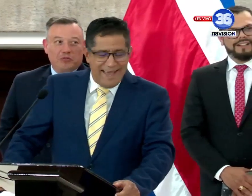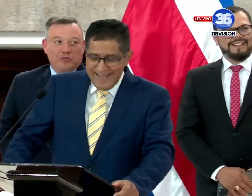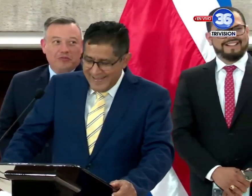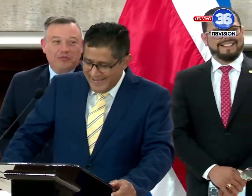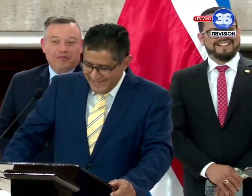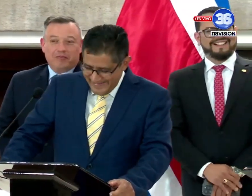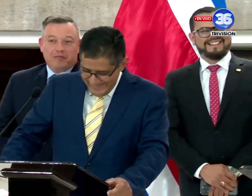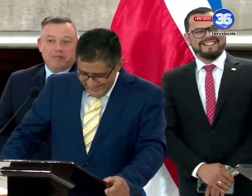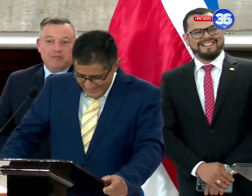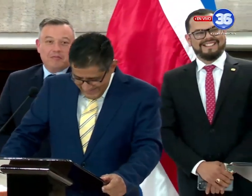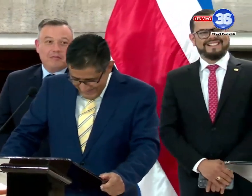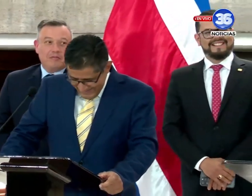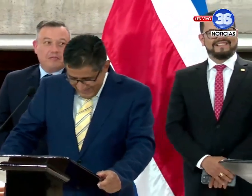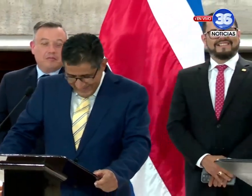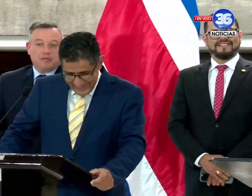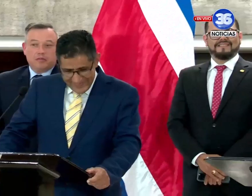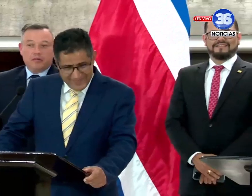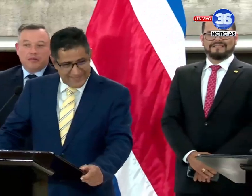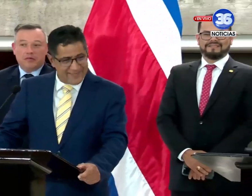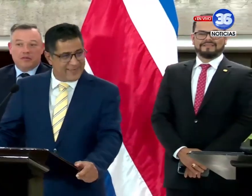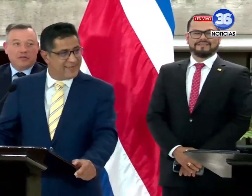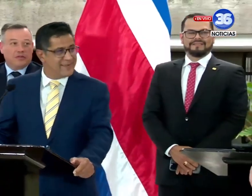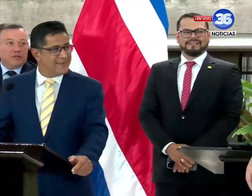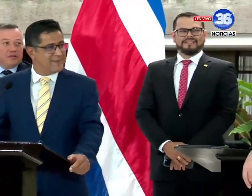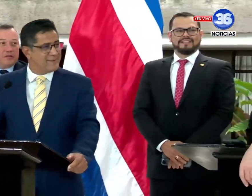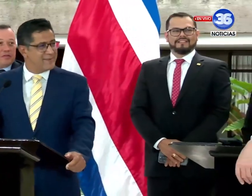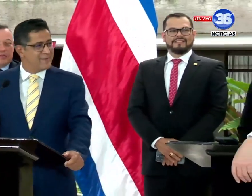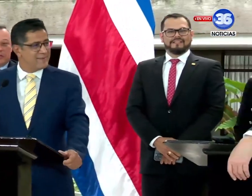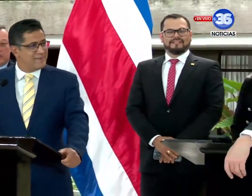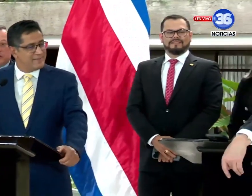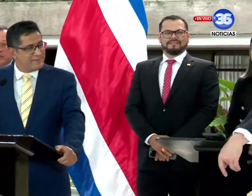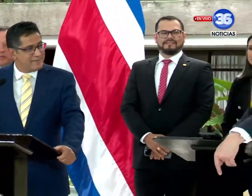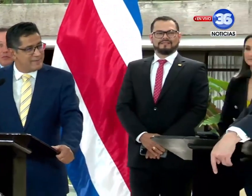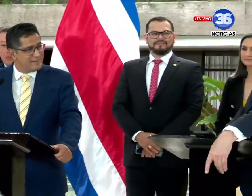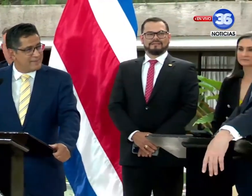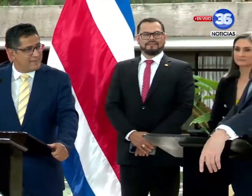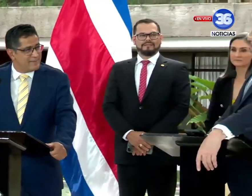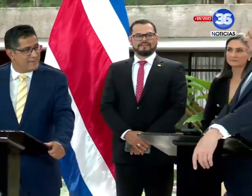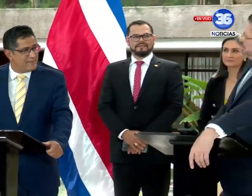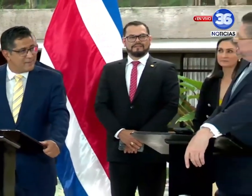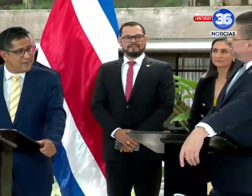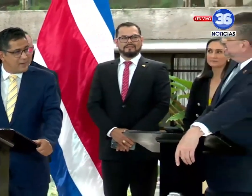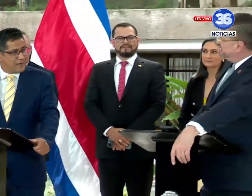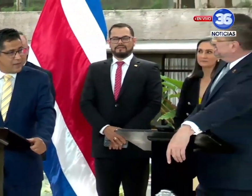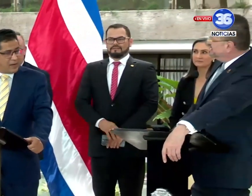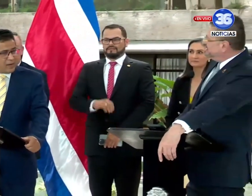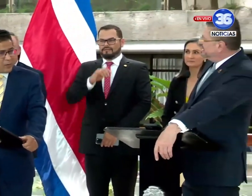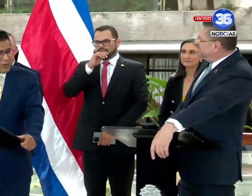no mentira. Vea, usted lo que está diciendo es... ¿Cuánto está el PIB?